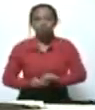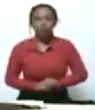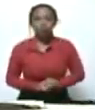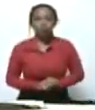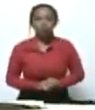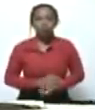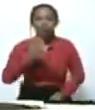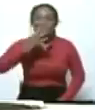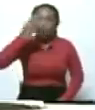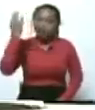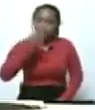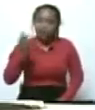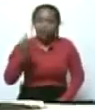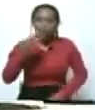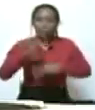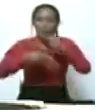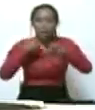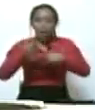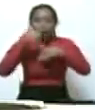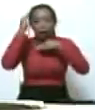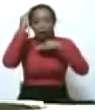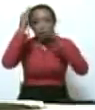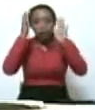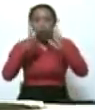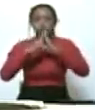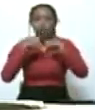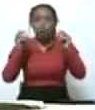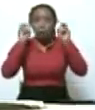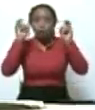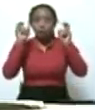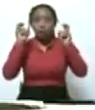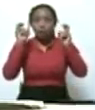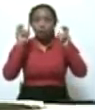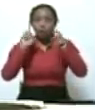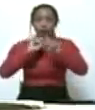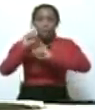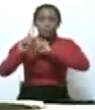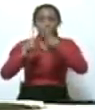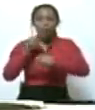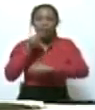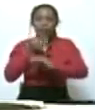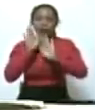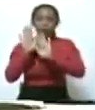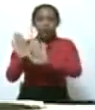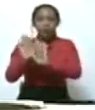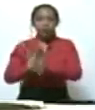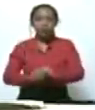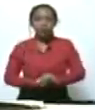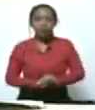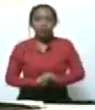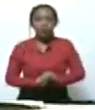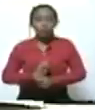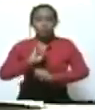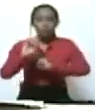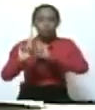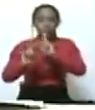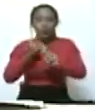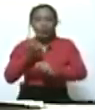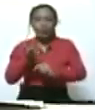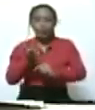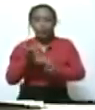Una real despolitización de todos los sectores. Las encuestas así lo dicen, pues. Las encuestas así lo dicen.